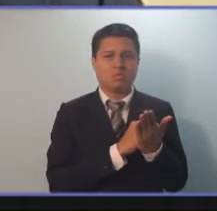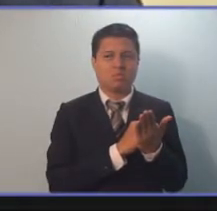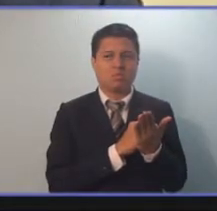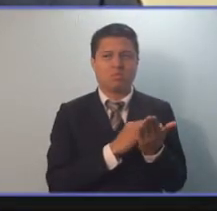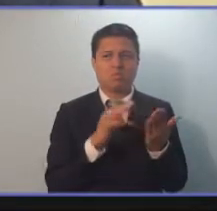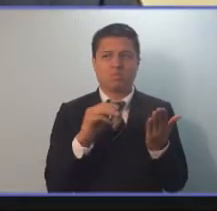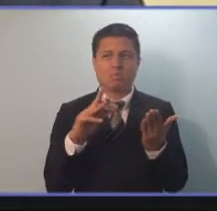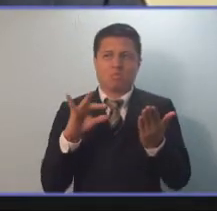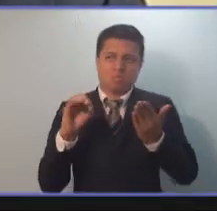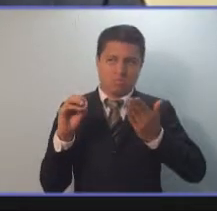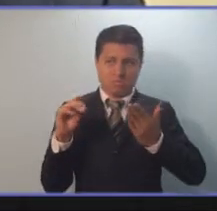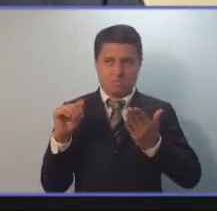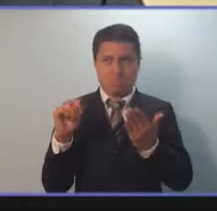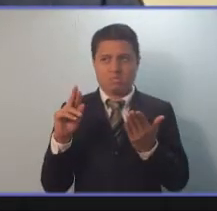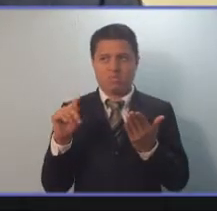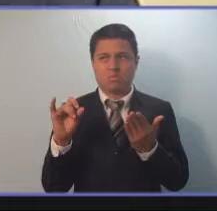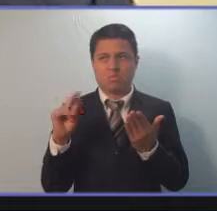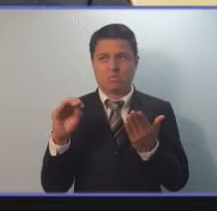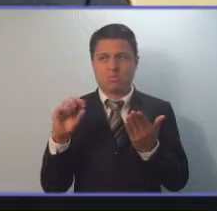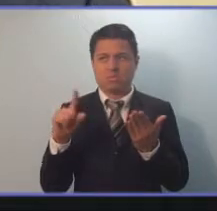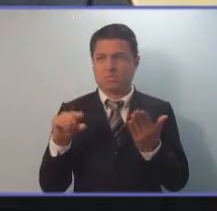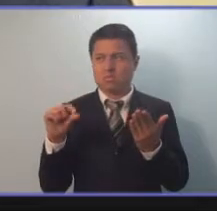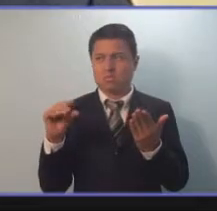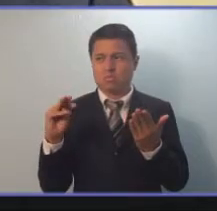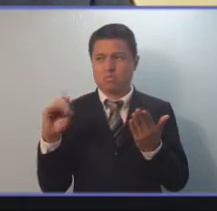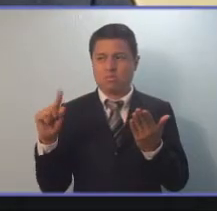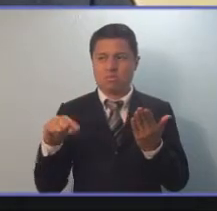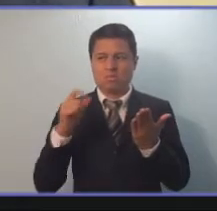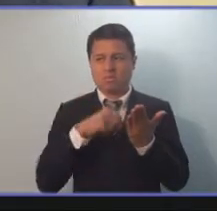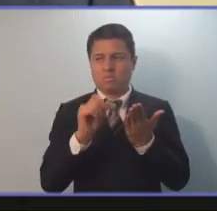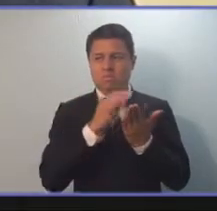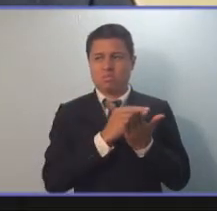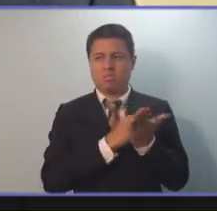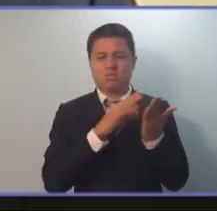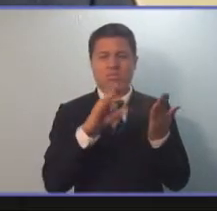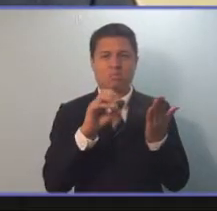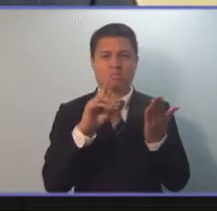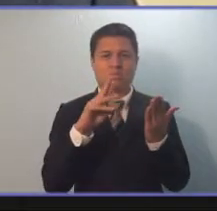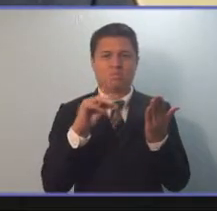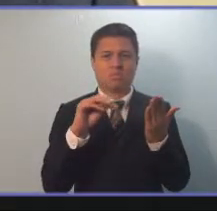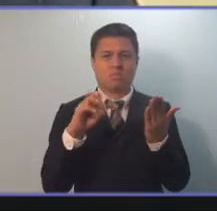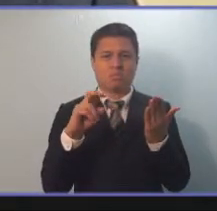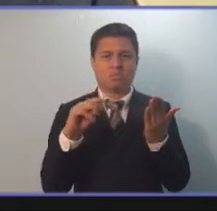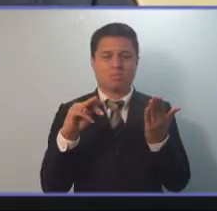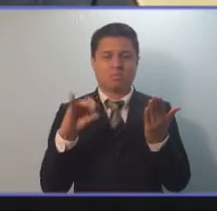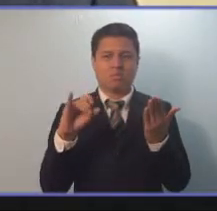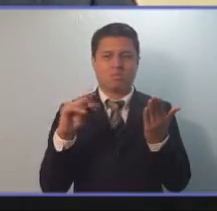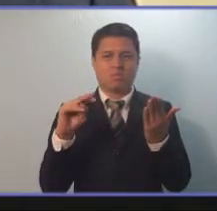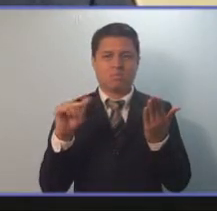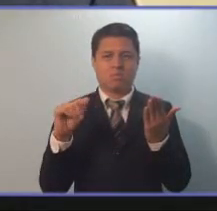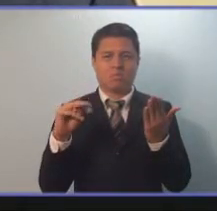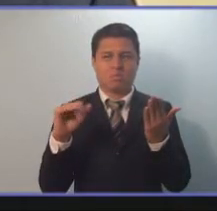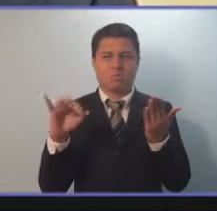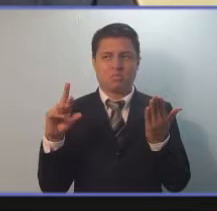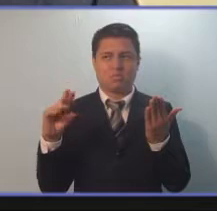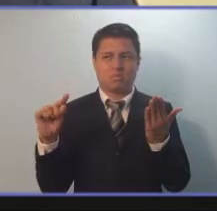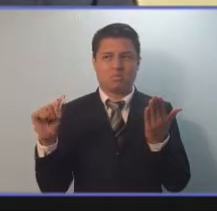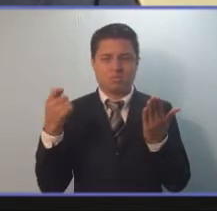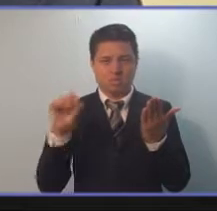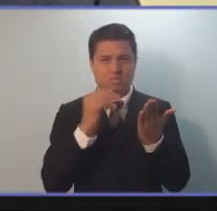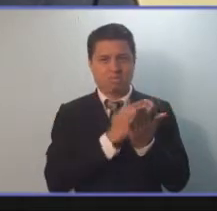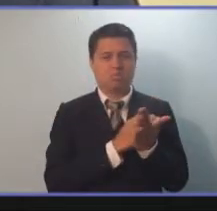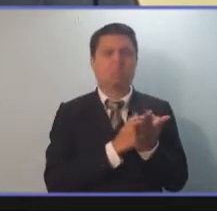Mario Andrés Martínez Gómez, presente. Carmen Milena Mayorga Valera,